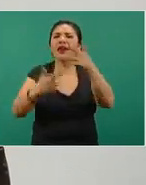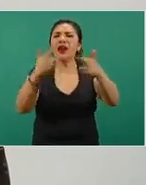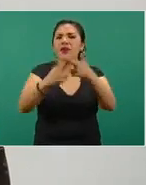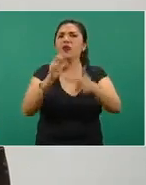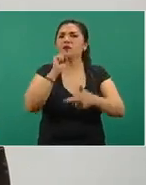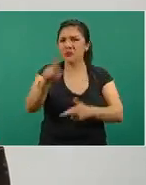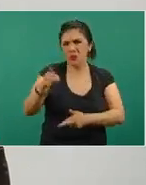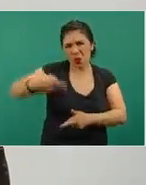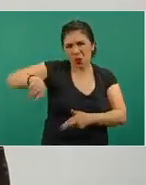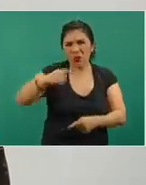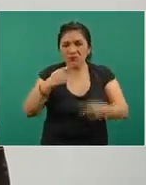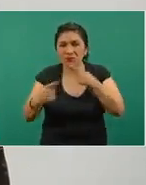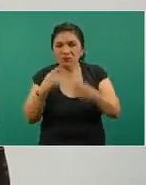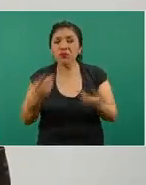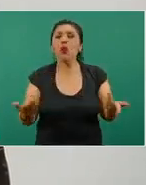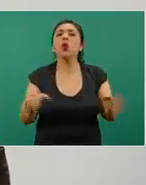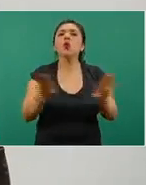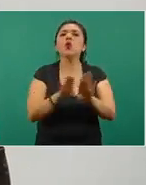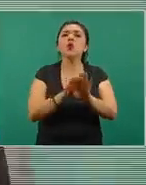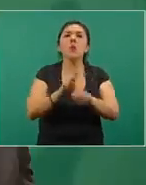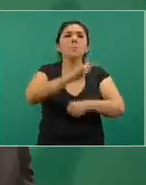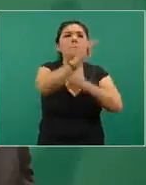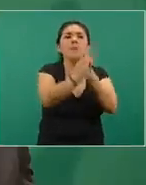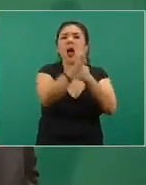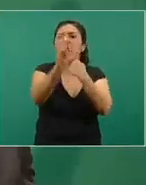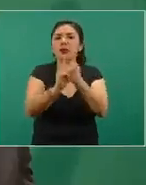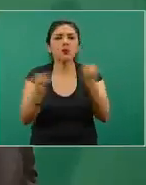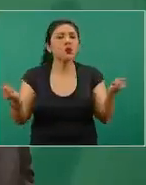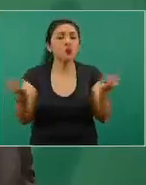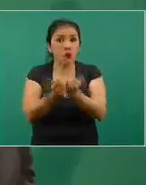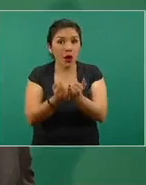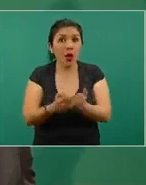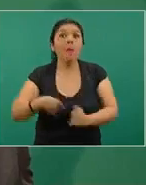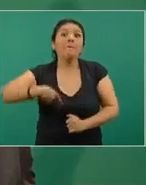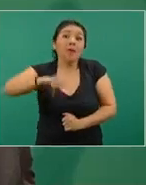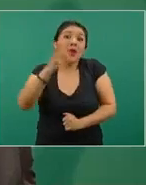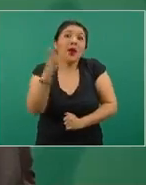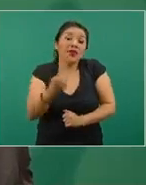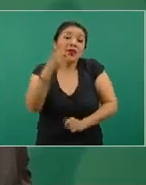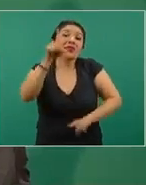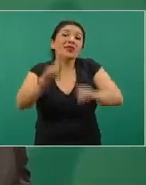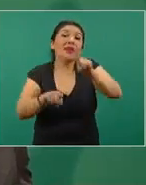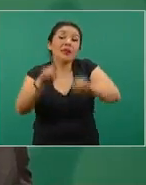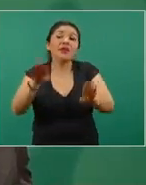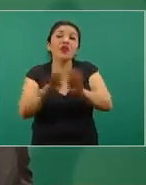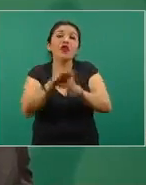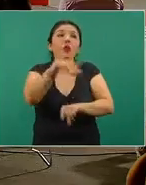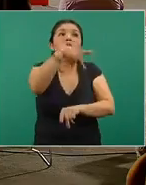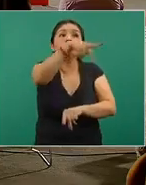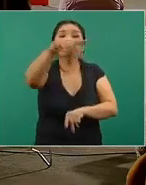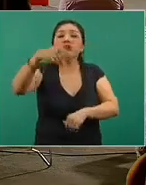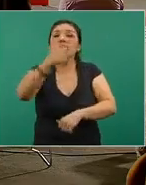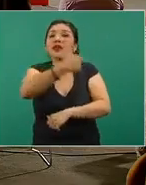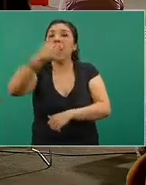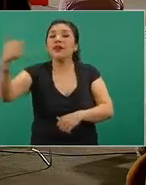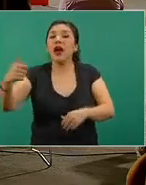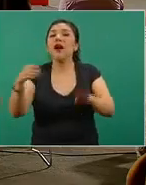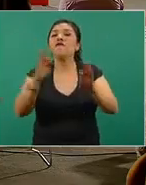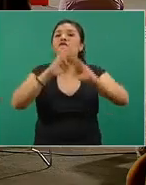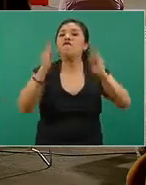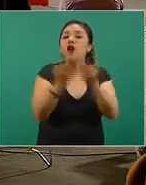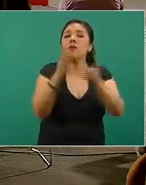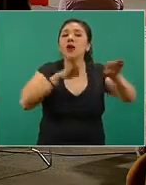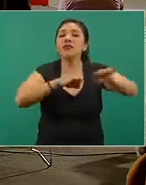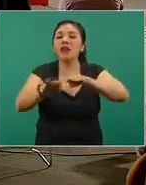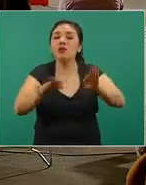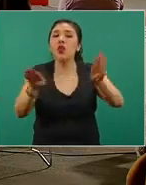organización como en los diferentes países, pero también esto es muy dependiente precisamente de los sistemas, también de su metodología